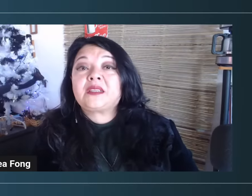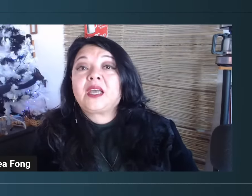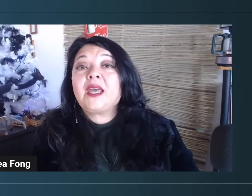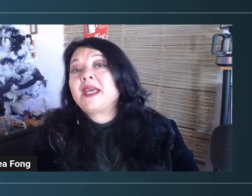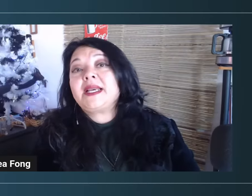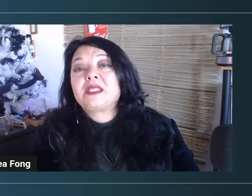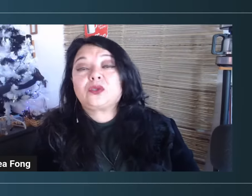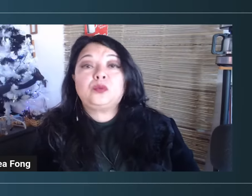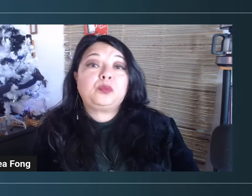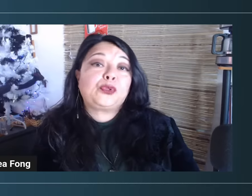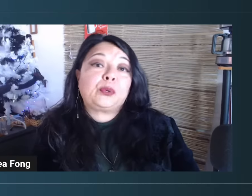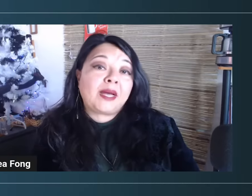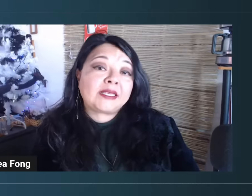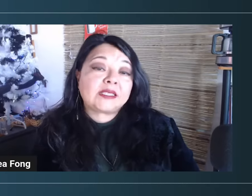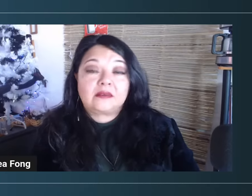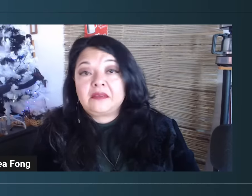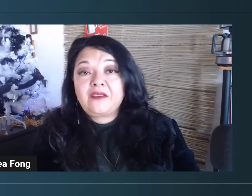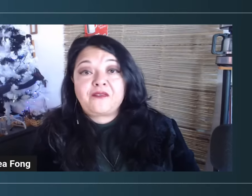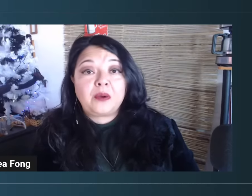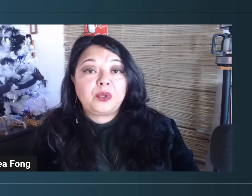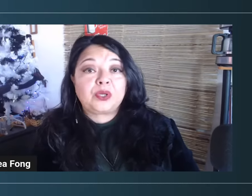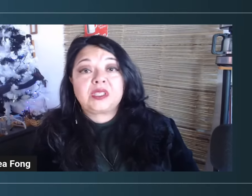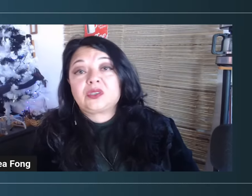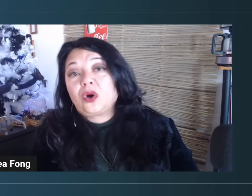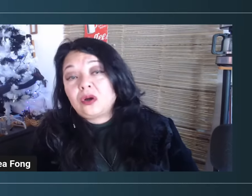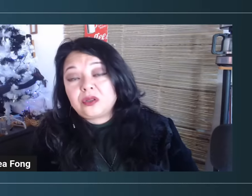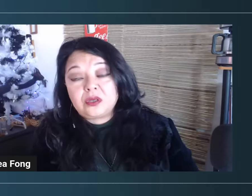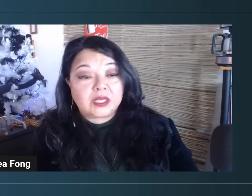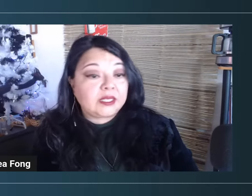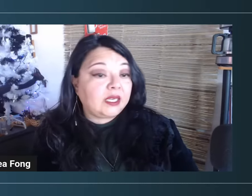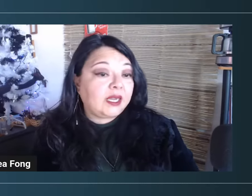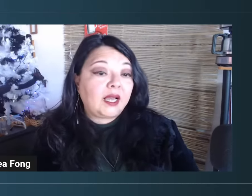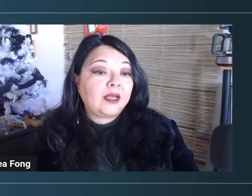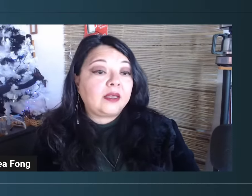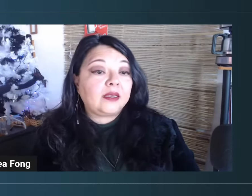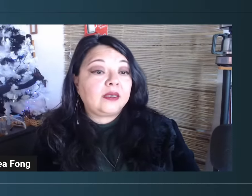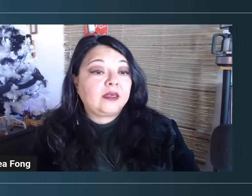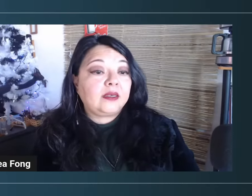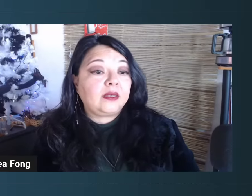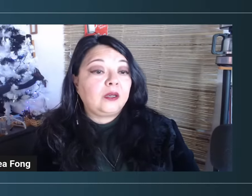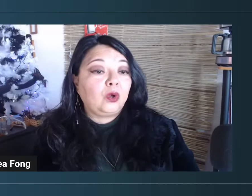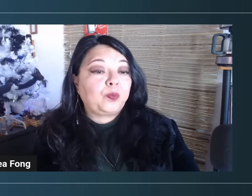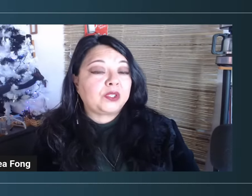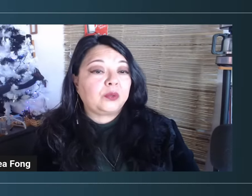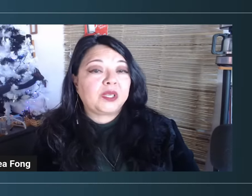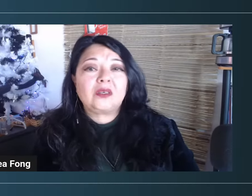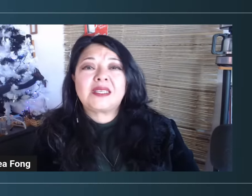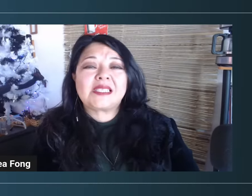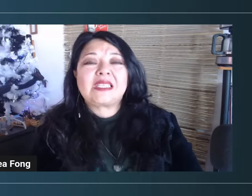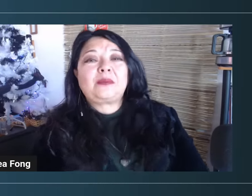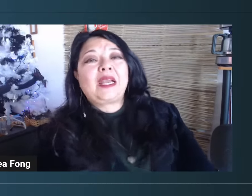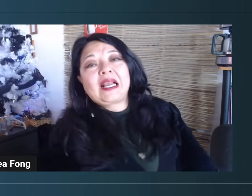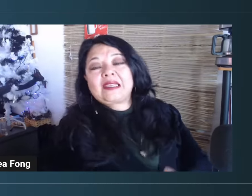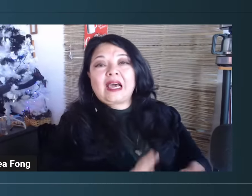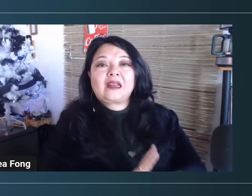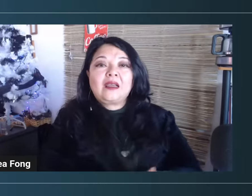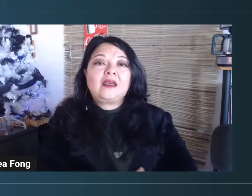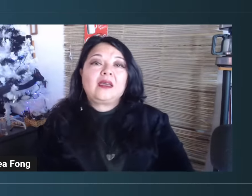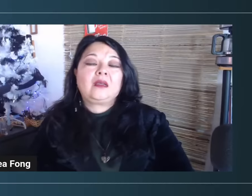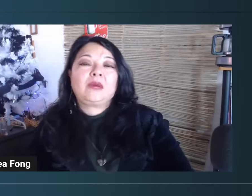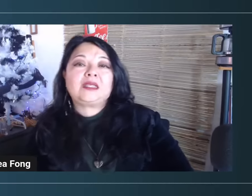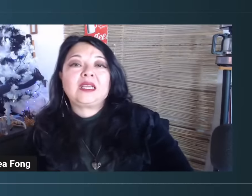simplemente es un voto más en favor de todo lo que diga eh López Obrador es decir van a